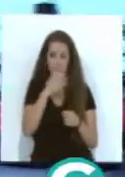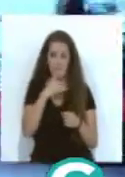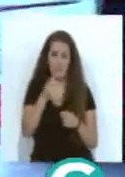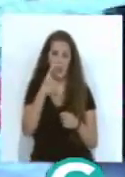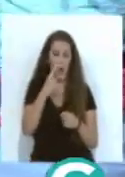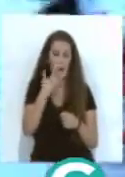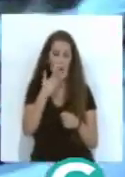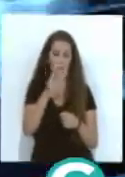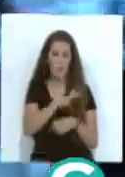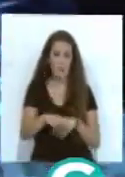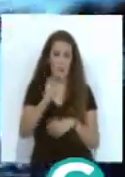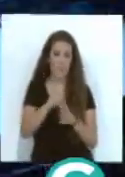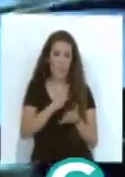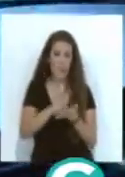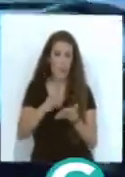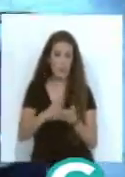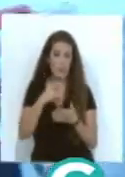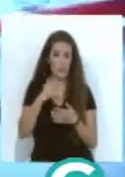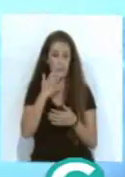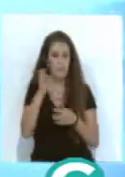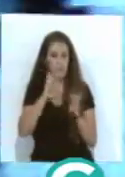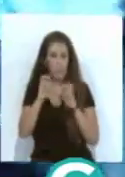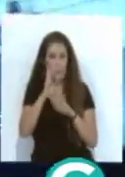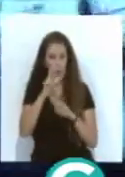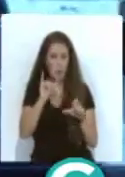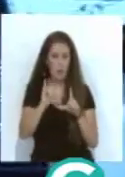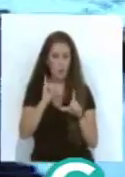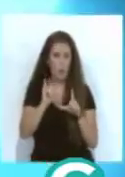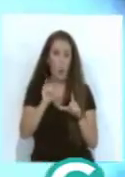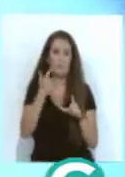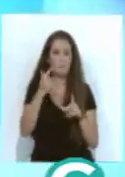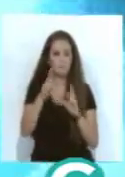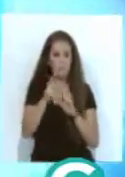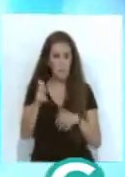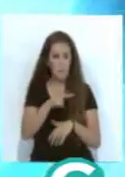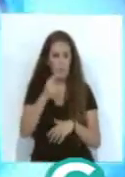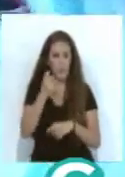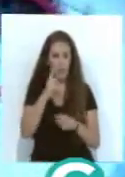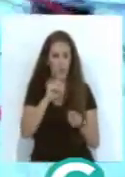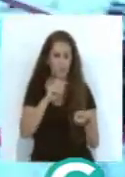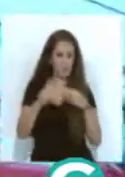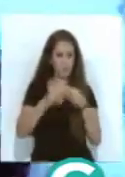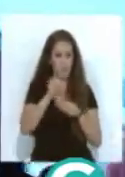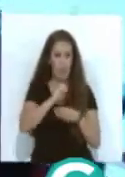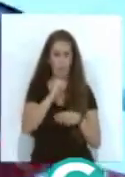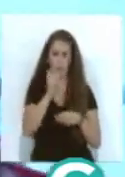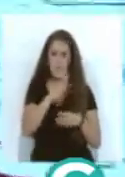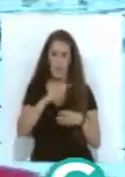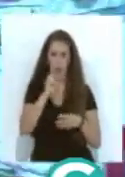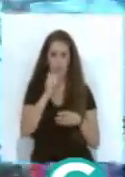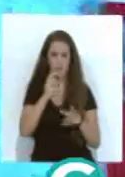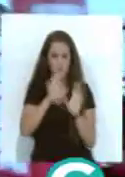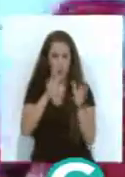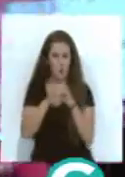las niñas de Rota y si bucean un poco por YouTube van a descubrir vídeos de interpretaciones maravillosas, porque menudo